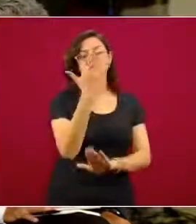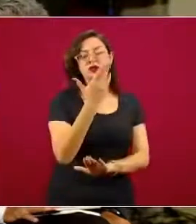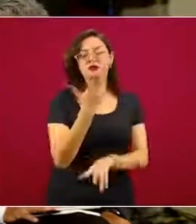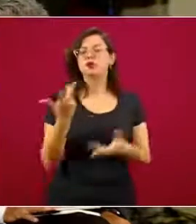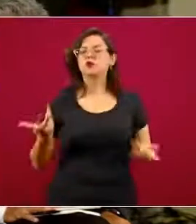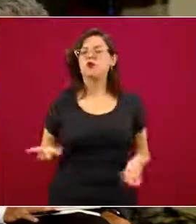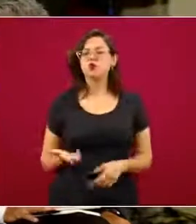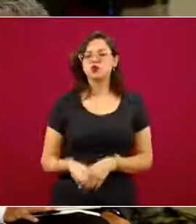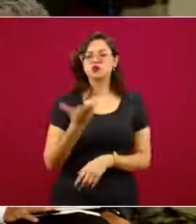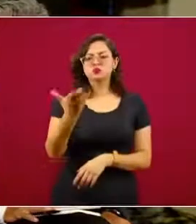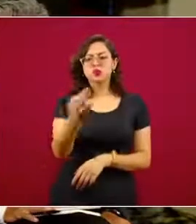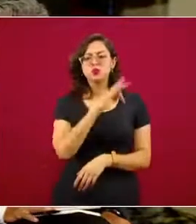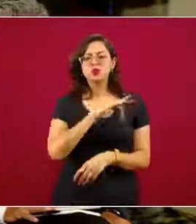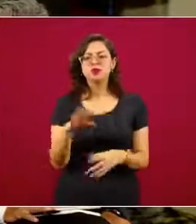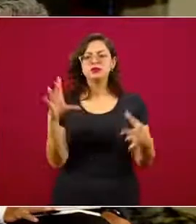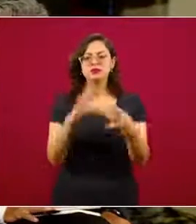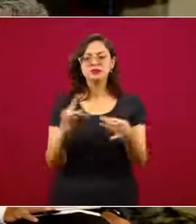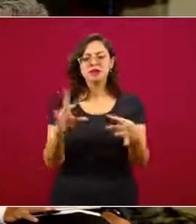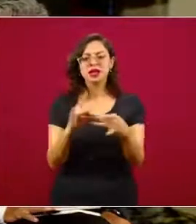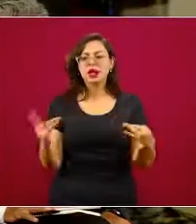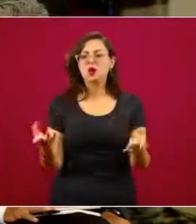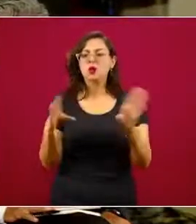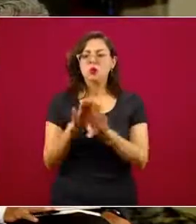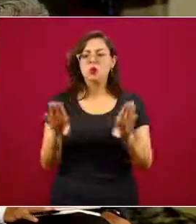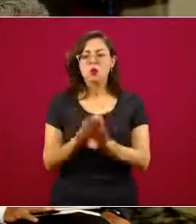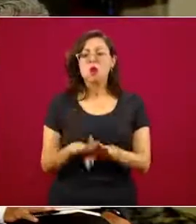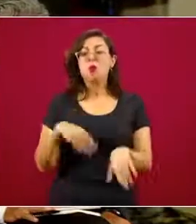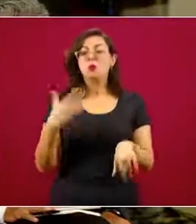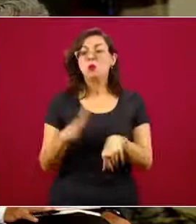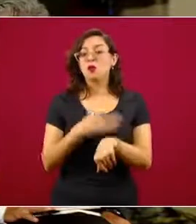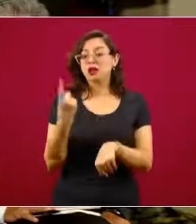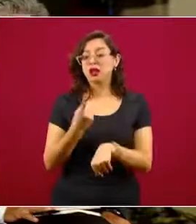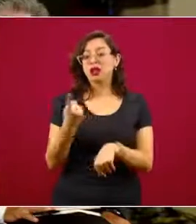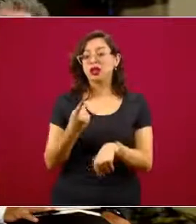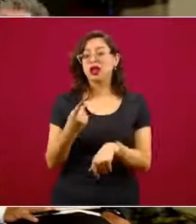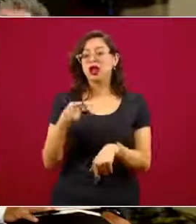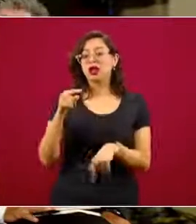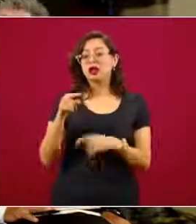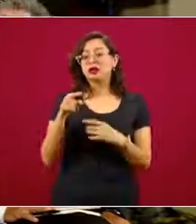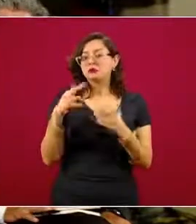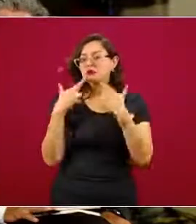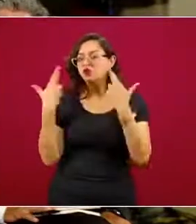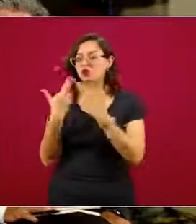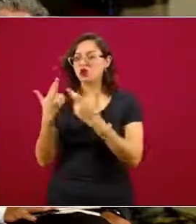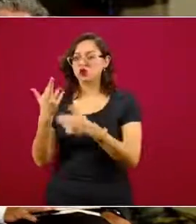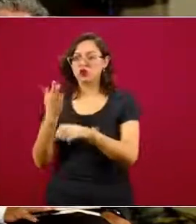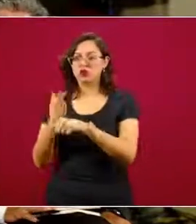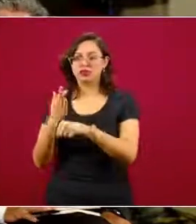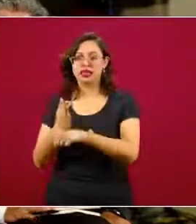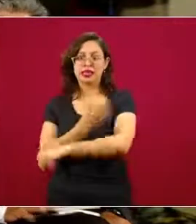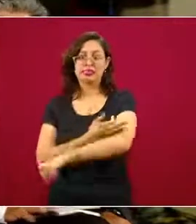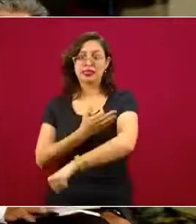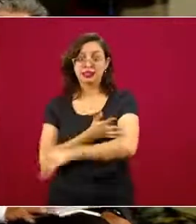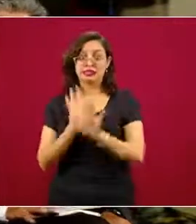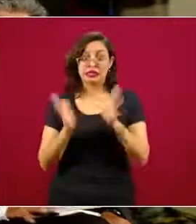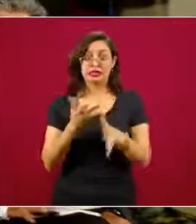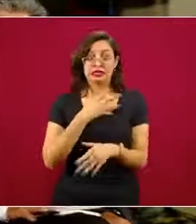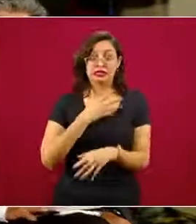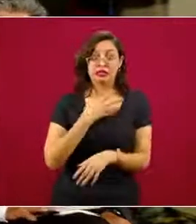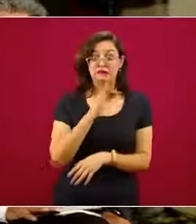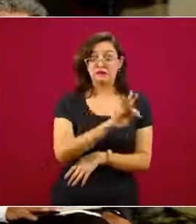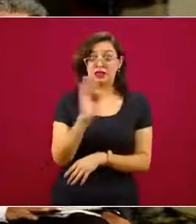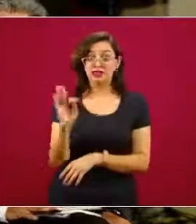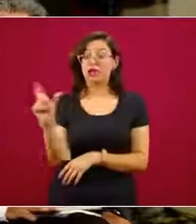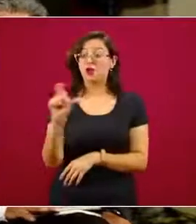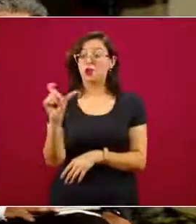de esta reunión que nos adelantó el presidente de la República, que se efectuaría el de hoy en la tarde, si ya hay fecha para esta gira y obviamente